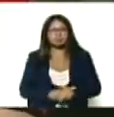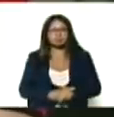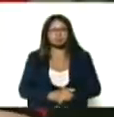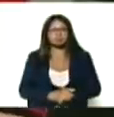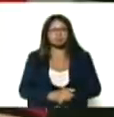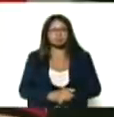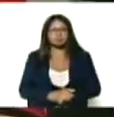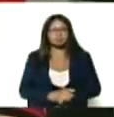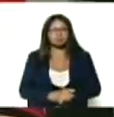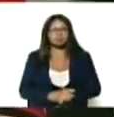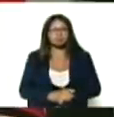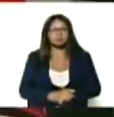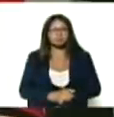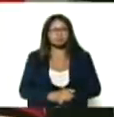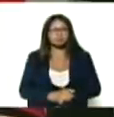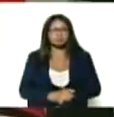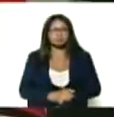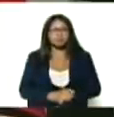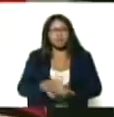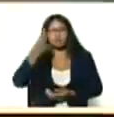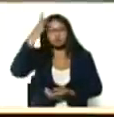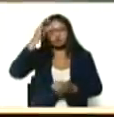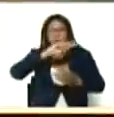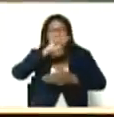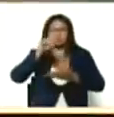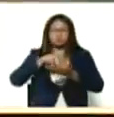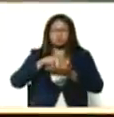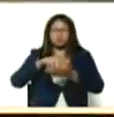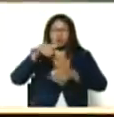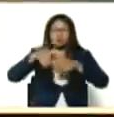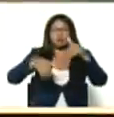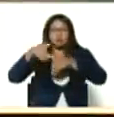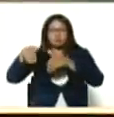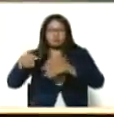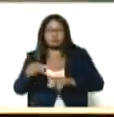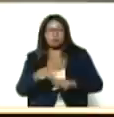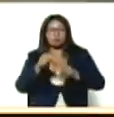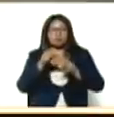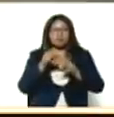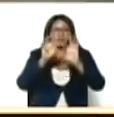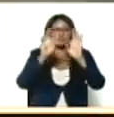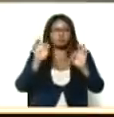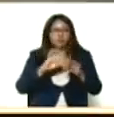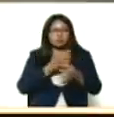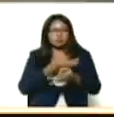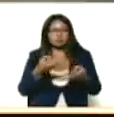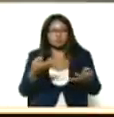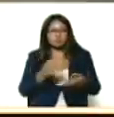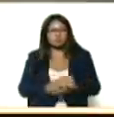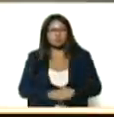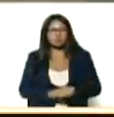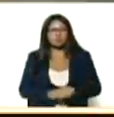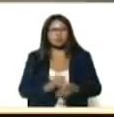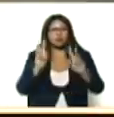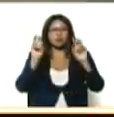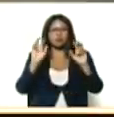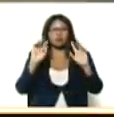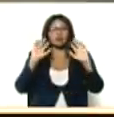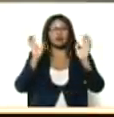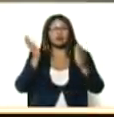El Consejo Nacional Electoral, electo de manera maravillosa por la nueva Asamblea